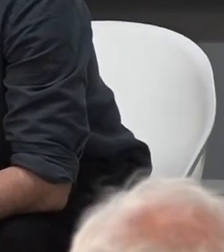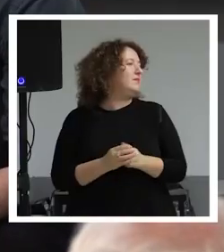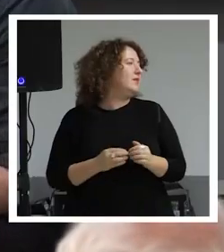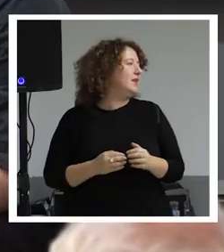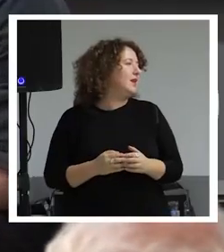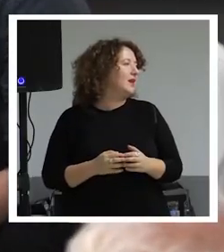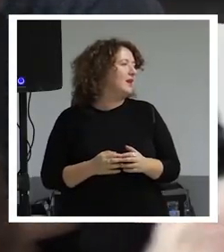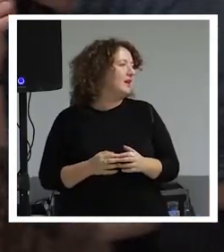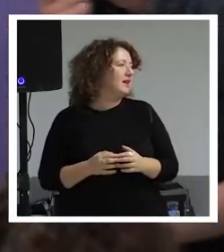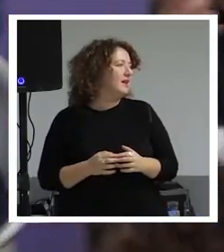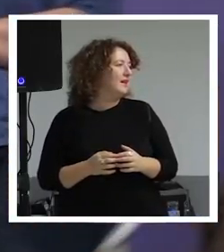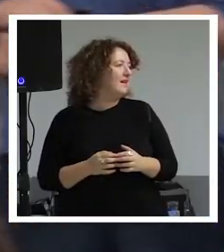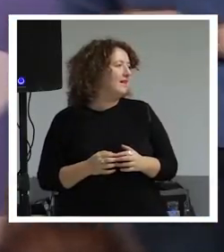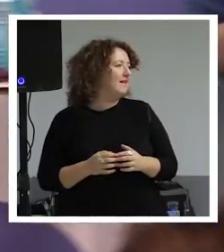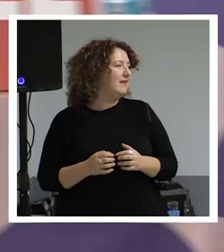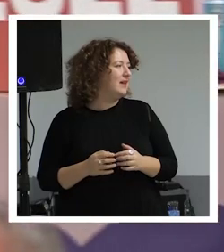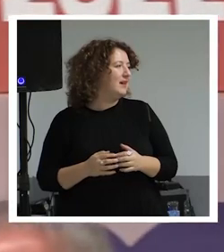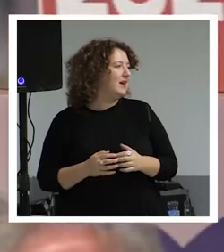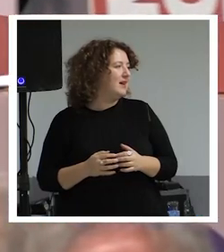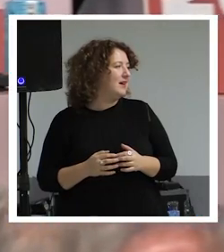y la última